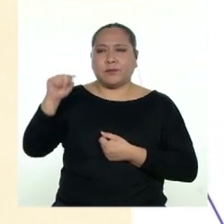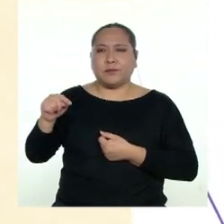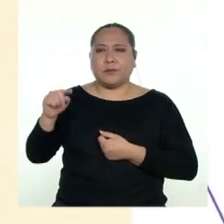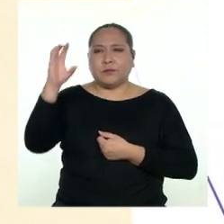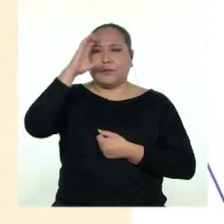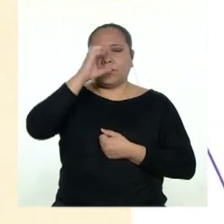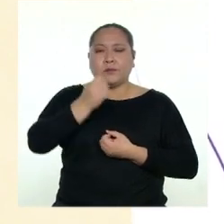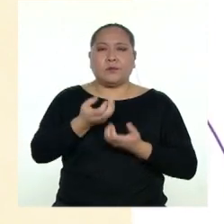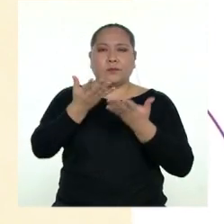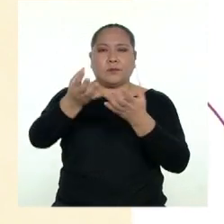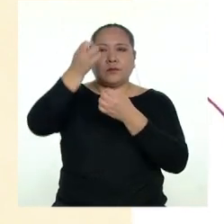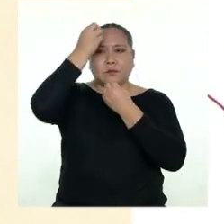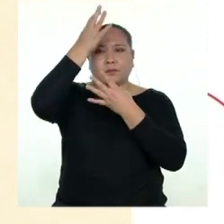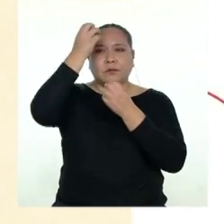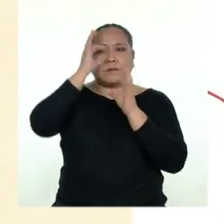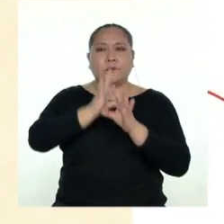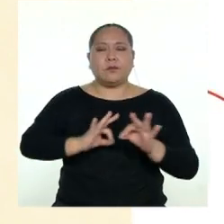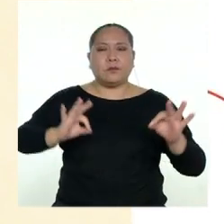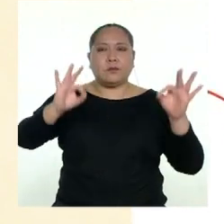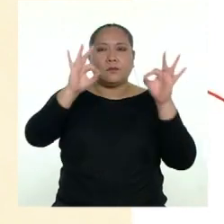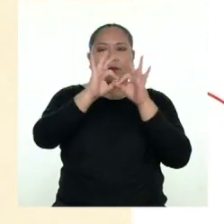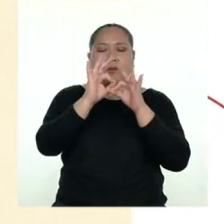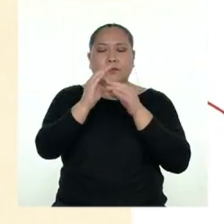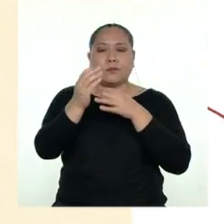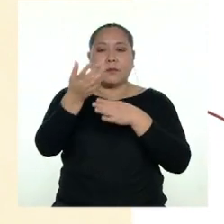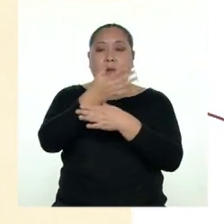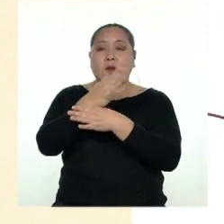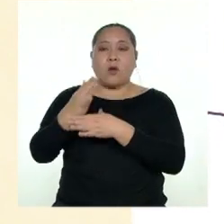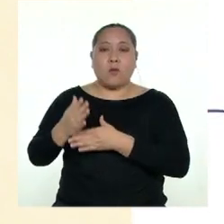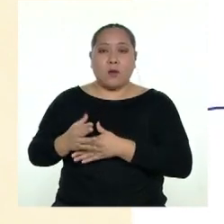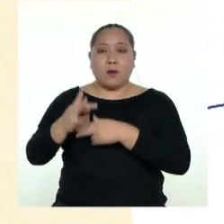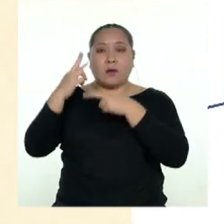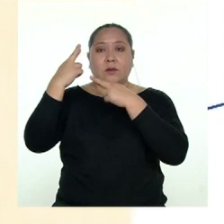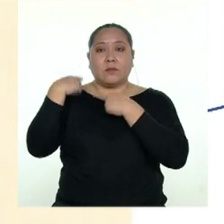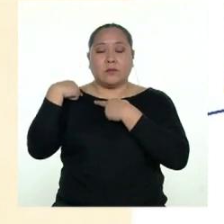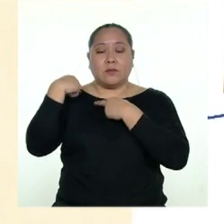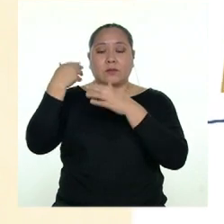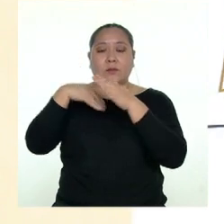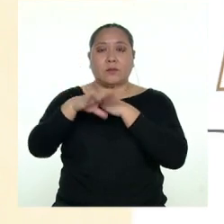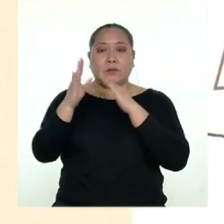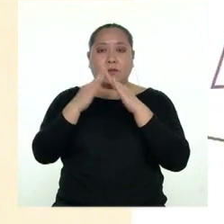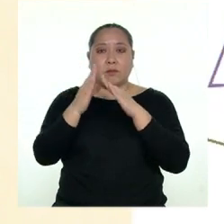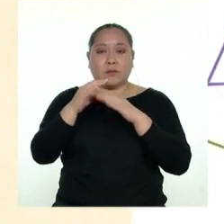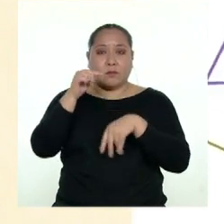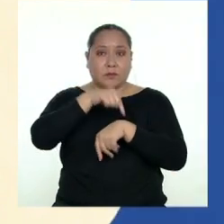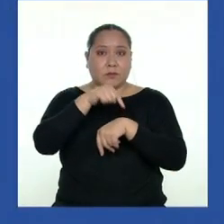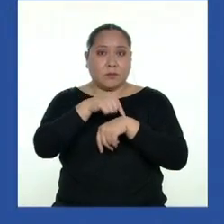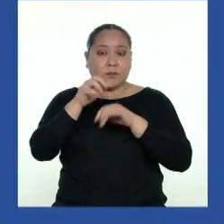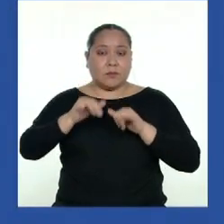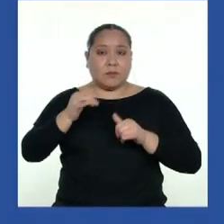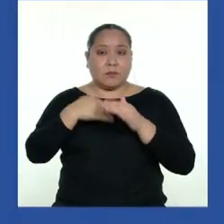busca informarnos sobre la importancia de compartir las tareas domésticas en la situación que vivimos.